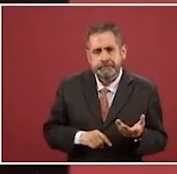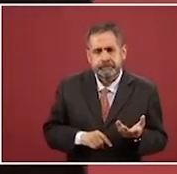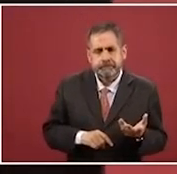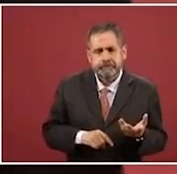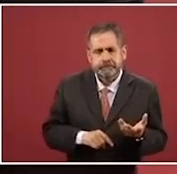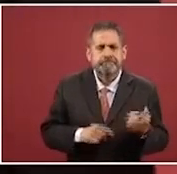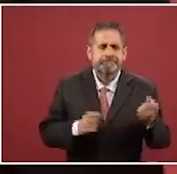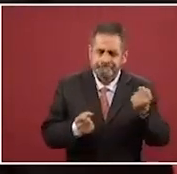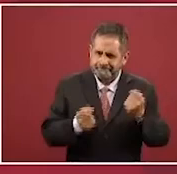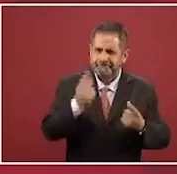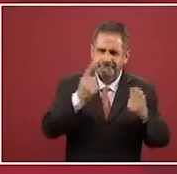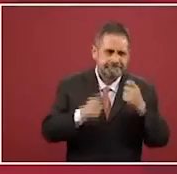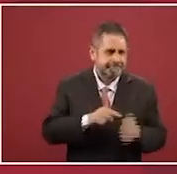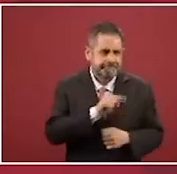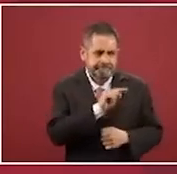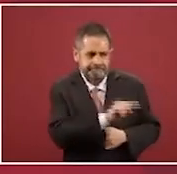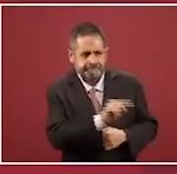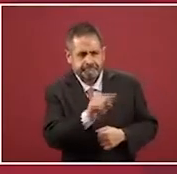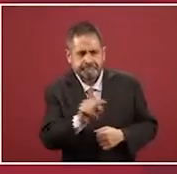áreas en donde